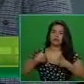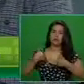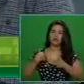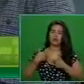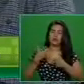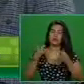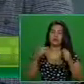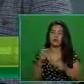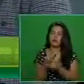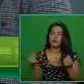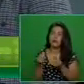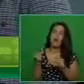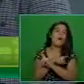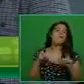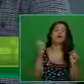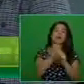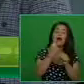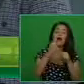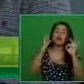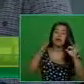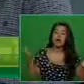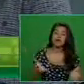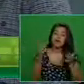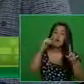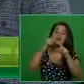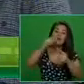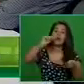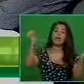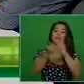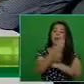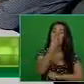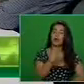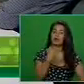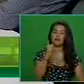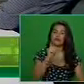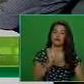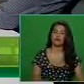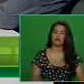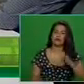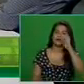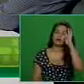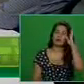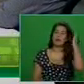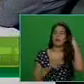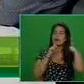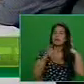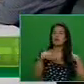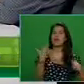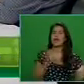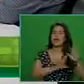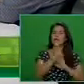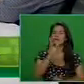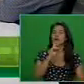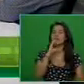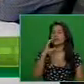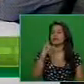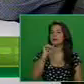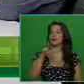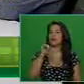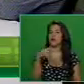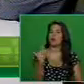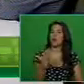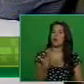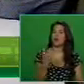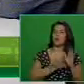atendía prioritariamente para la superación y la erradicación de la pobreza. Hoy en día, ¿cuáles son los avances y logros que ha obtenido el Ciara junto a